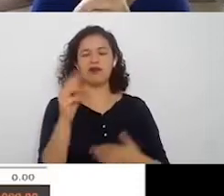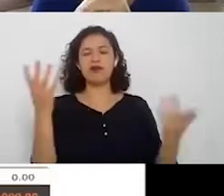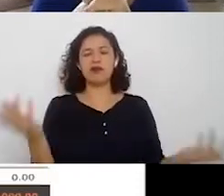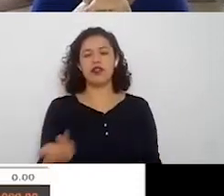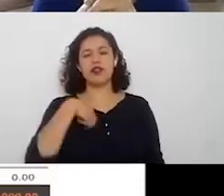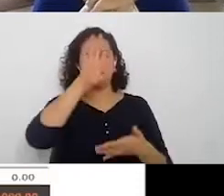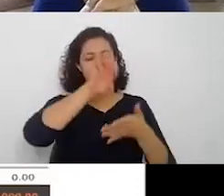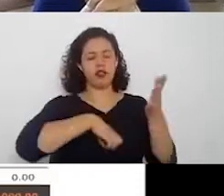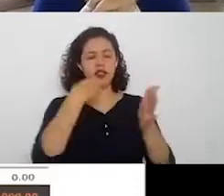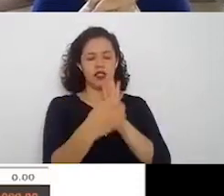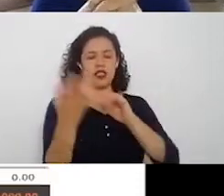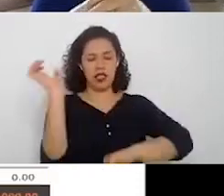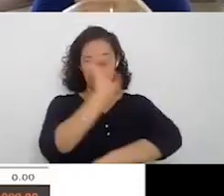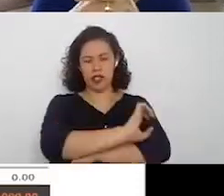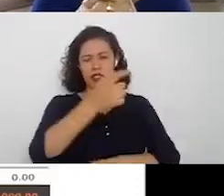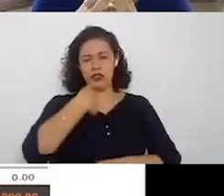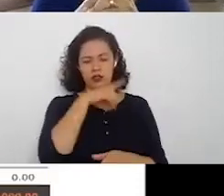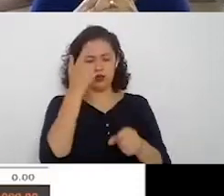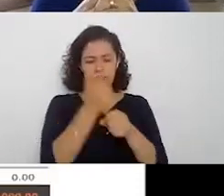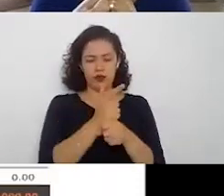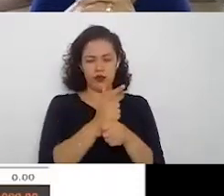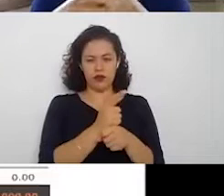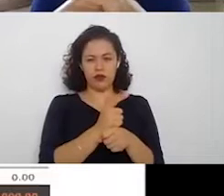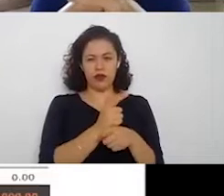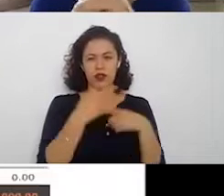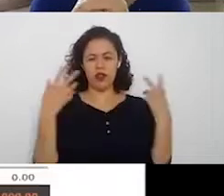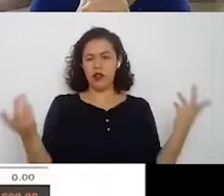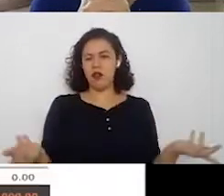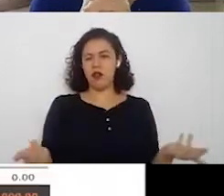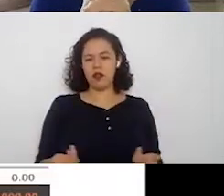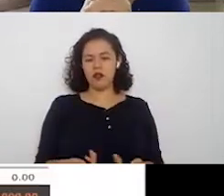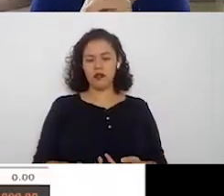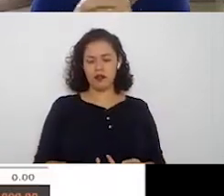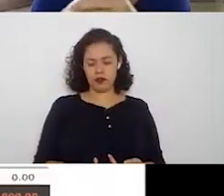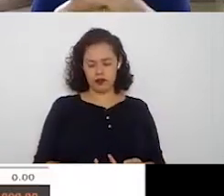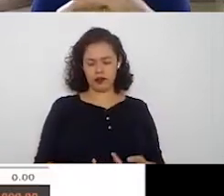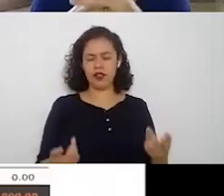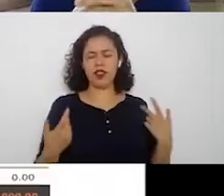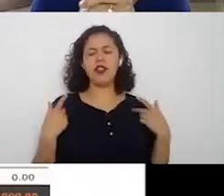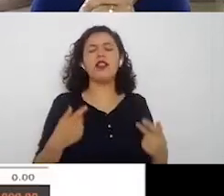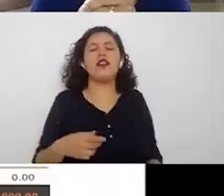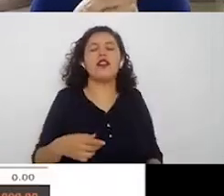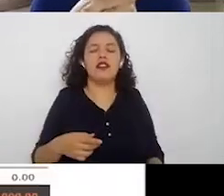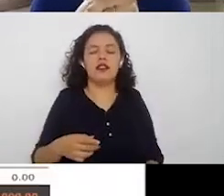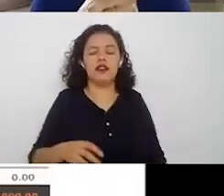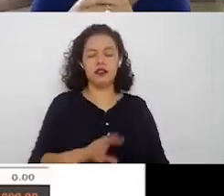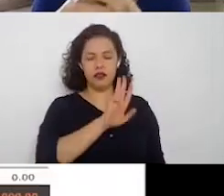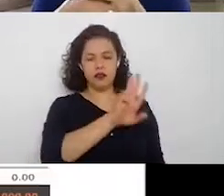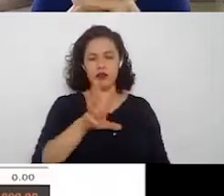un formato Excel. Está al alcance de cualquiera en las ligas de Microsoft. Simplemente tienen